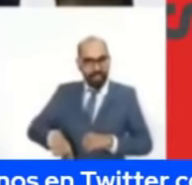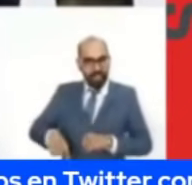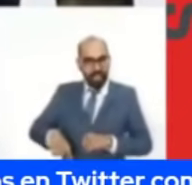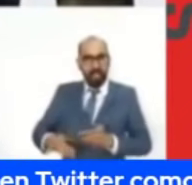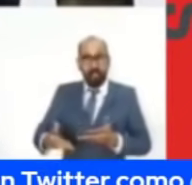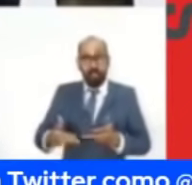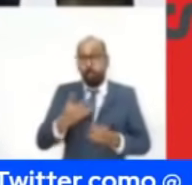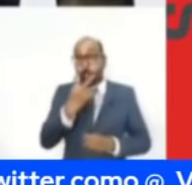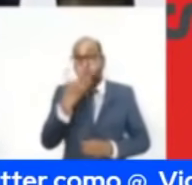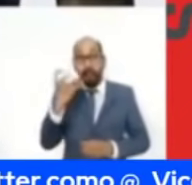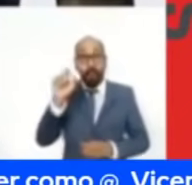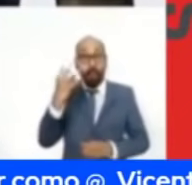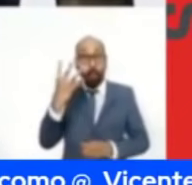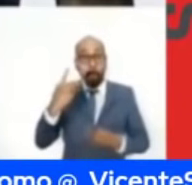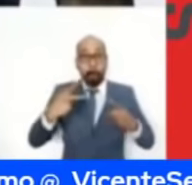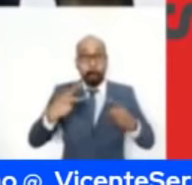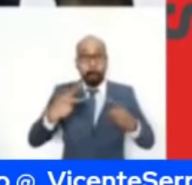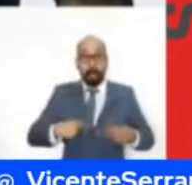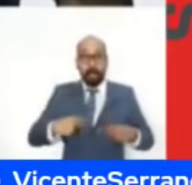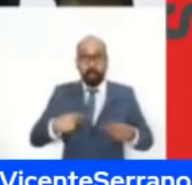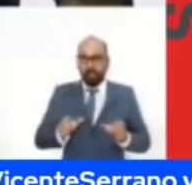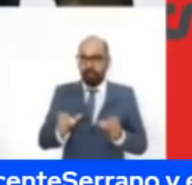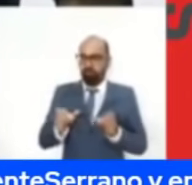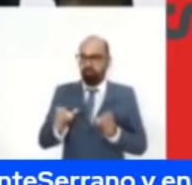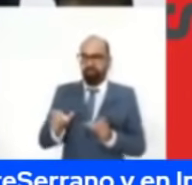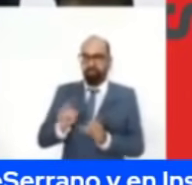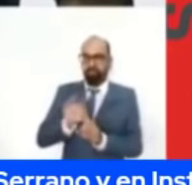424 de éstos